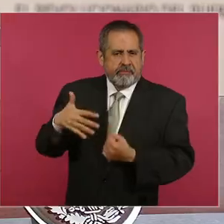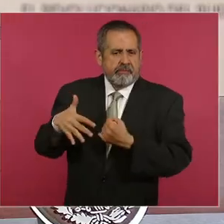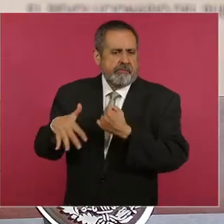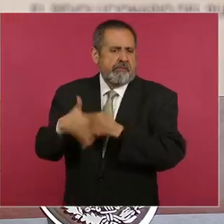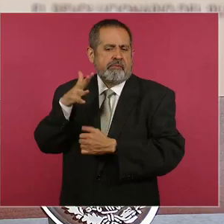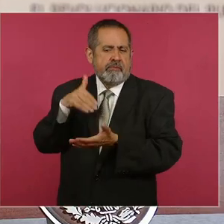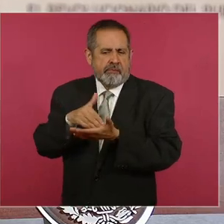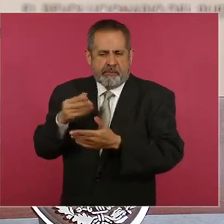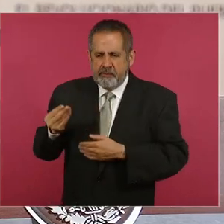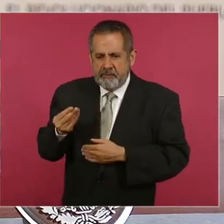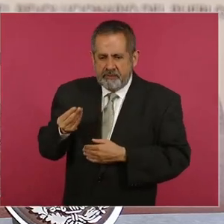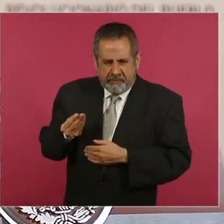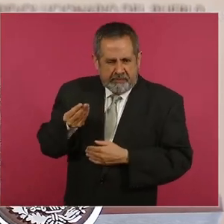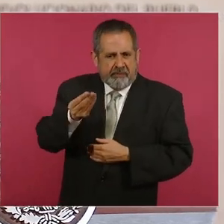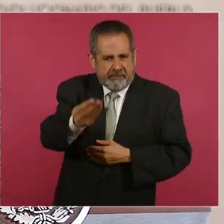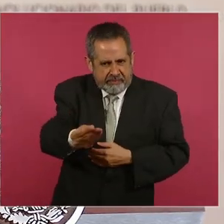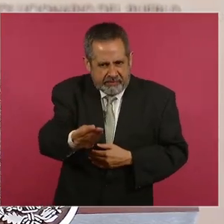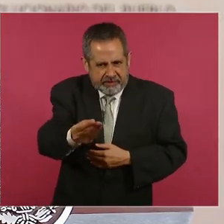para que lo uses.